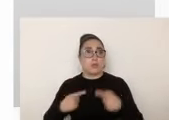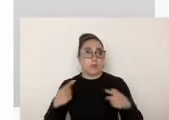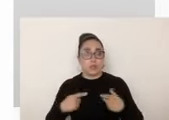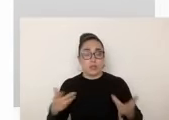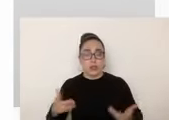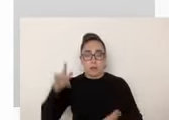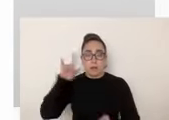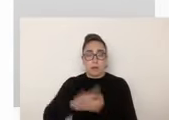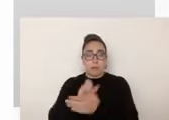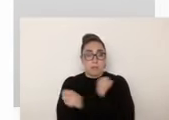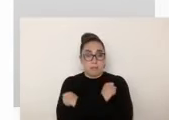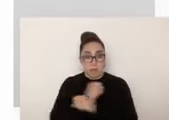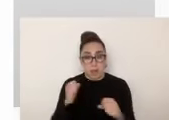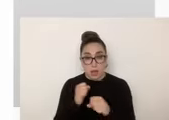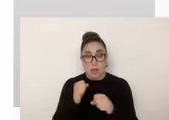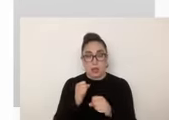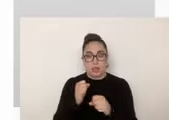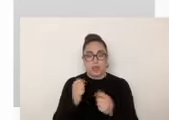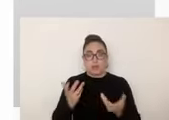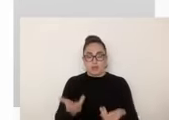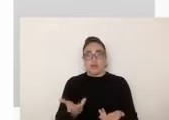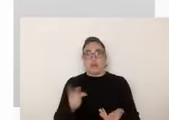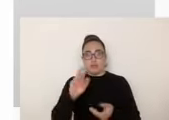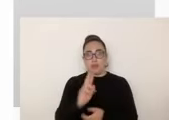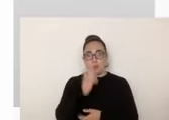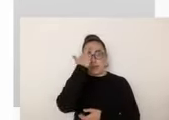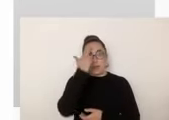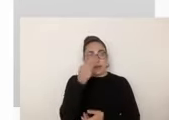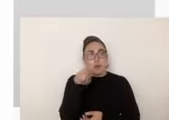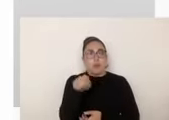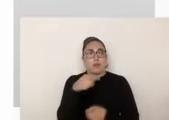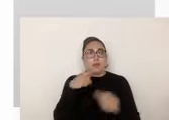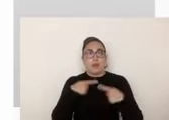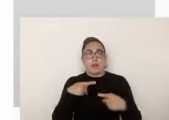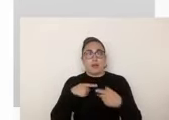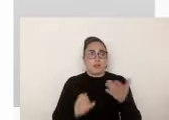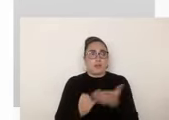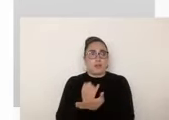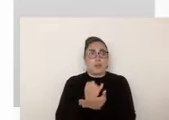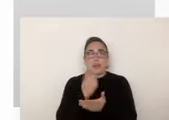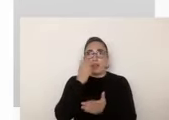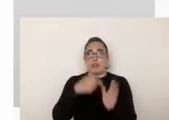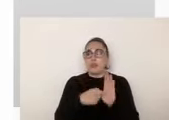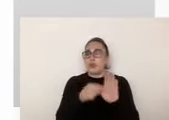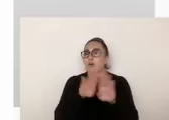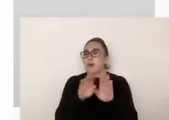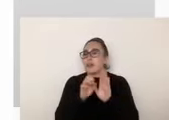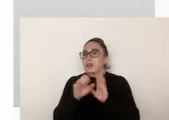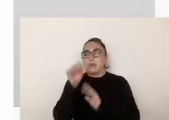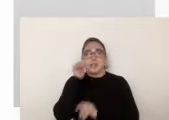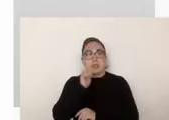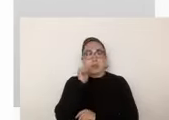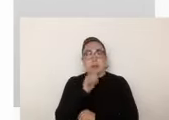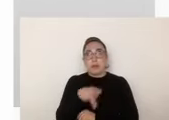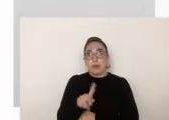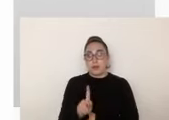no sé, alguien que había tenido una primera novia muy mala de White Plains o algo, pues siempre lo ponía como ejemplo. Bueno, el caso es